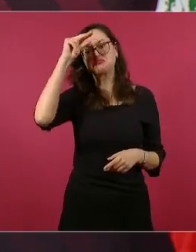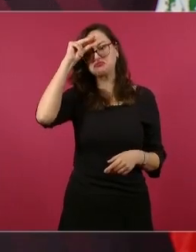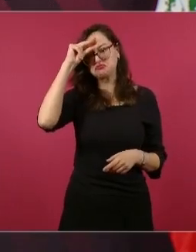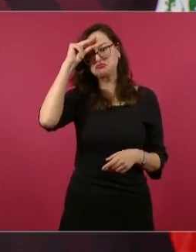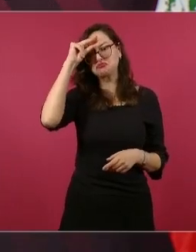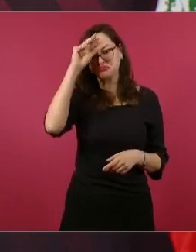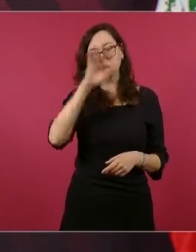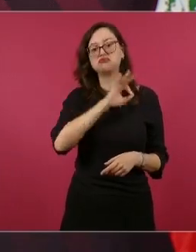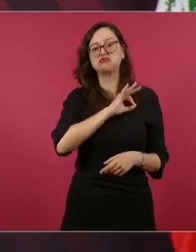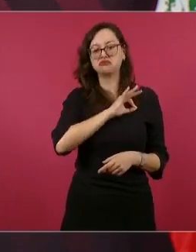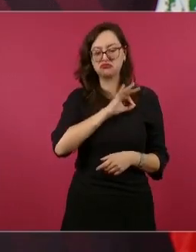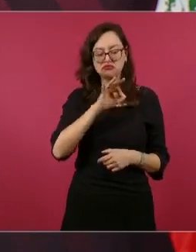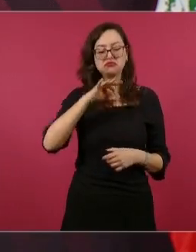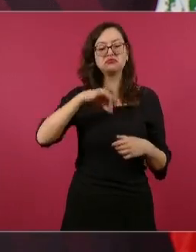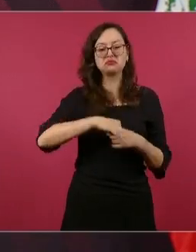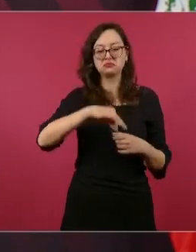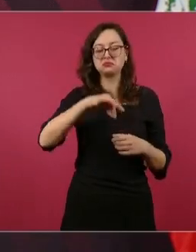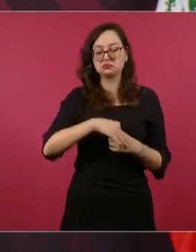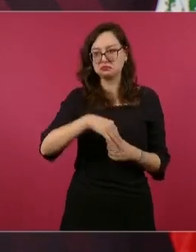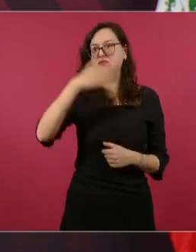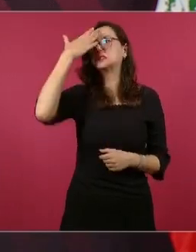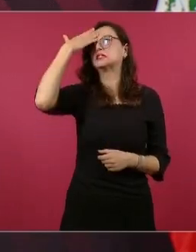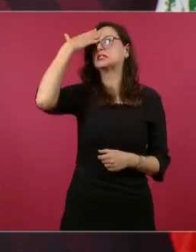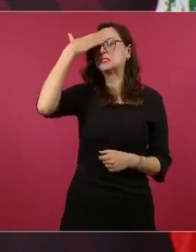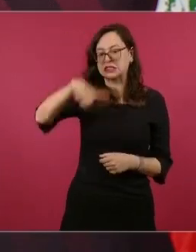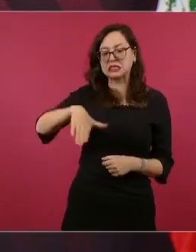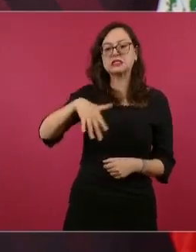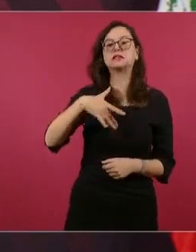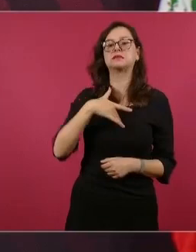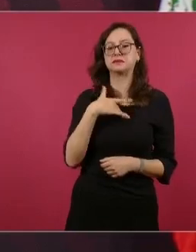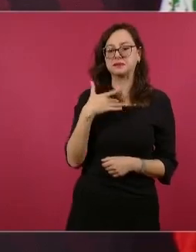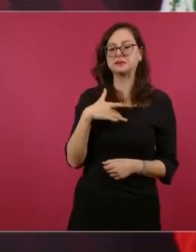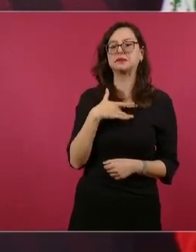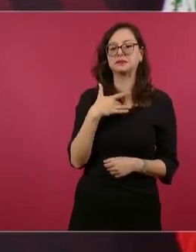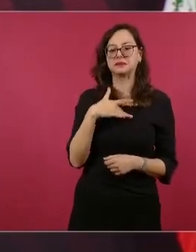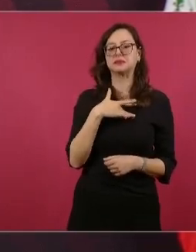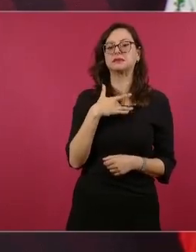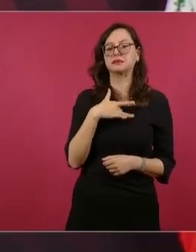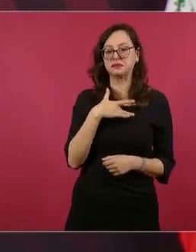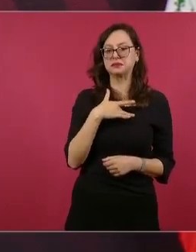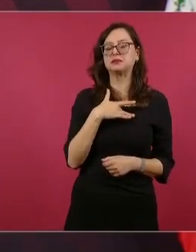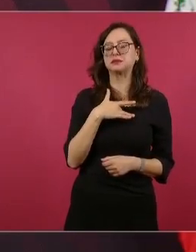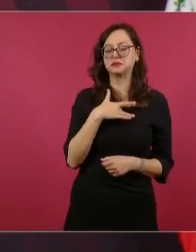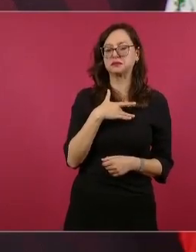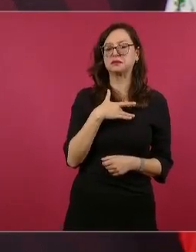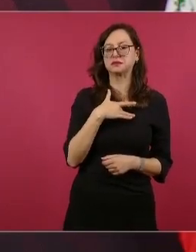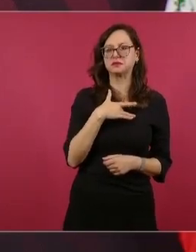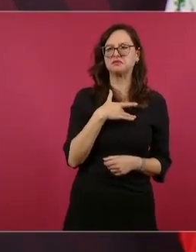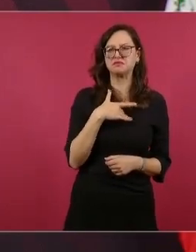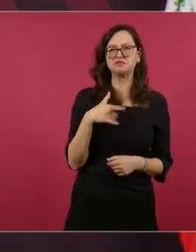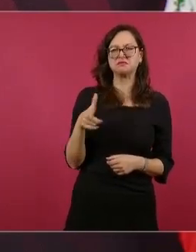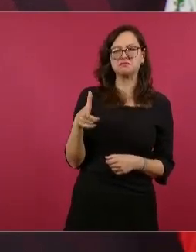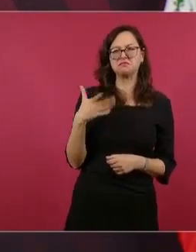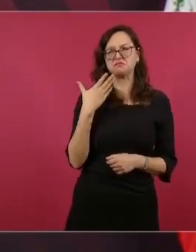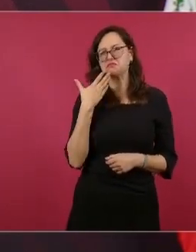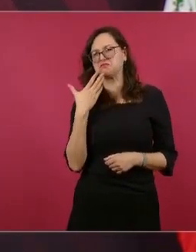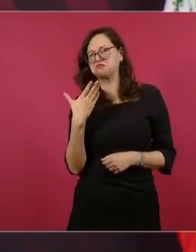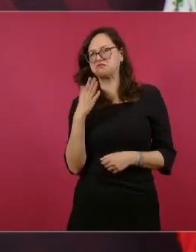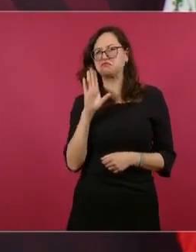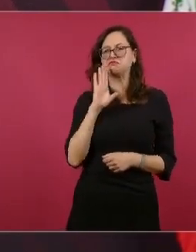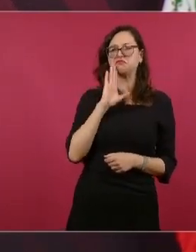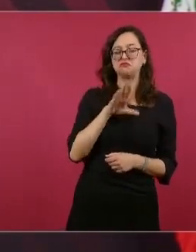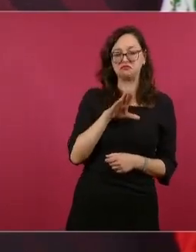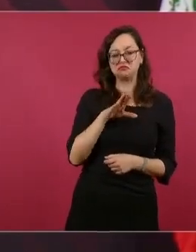el pueblo es sabio, sabe muy bien lo que conviene y lo que no